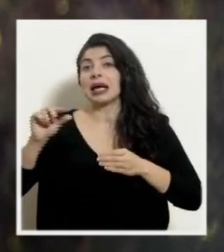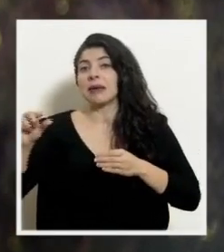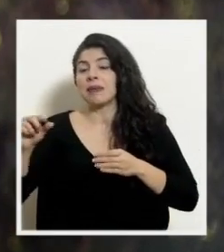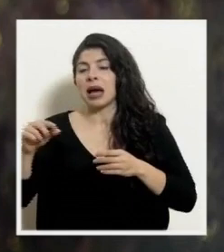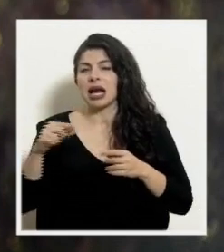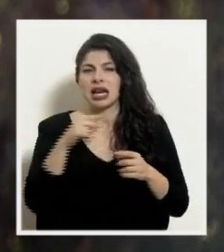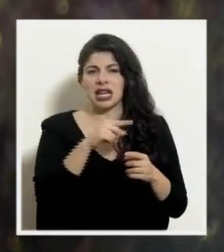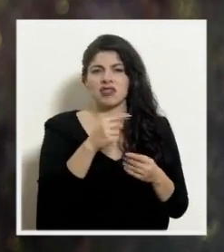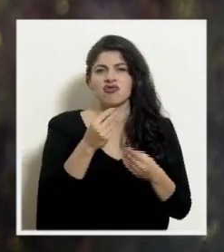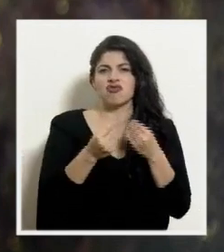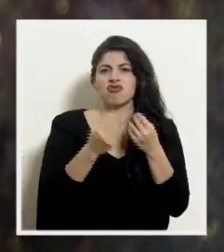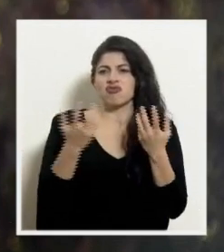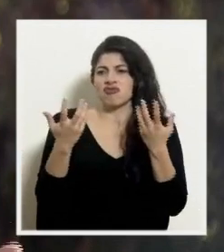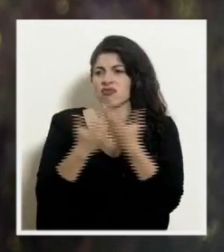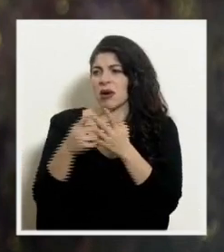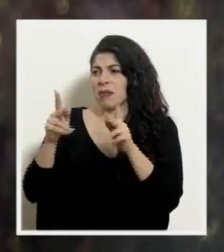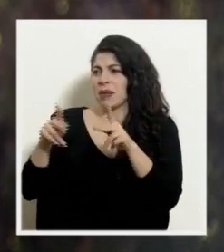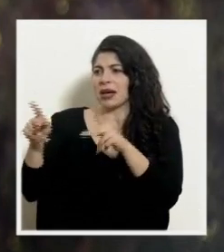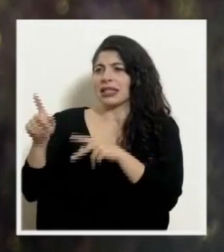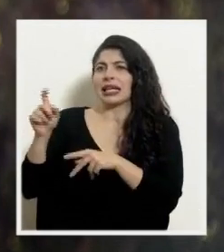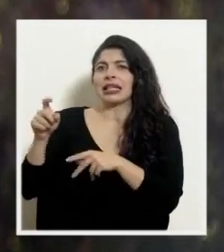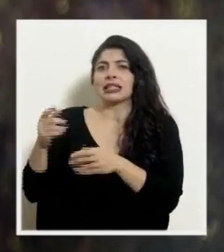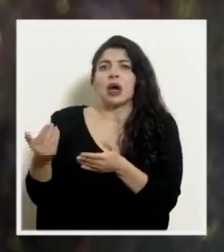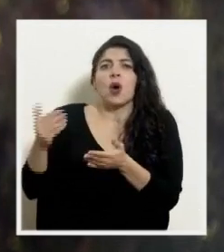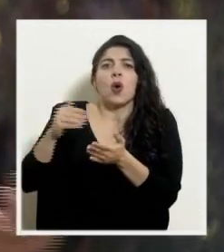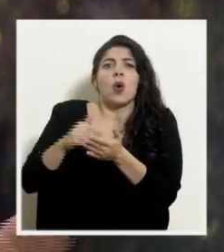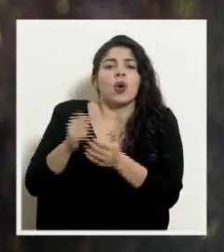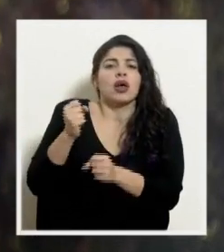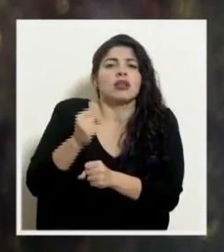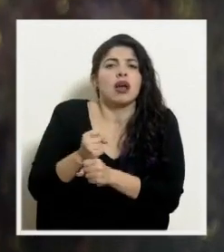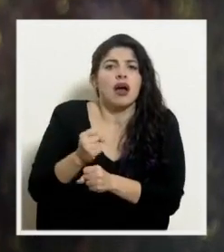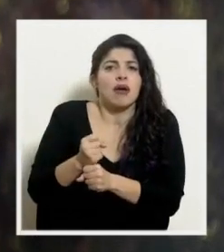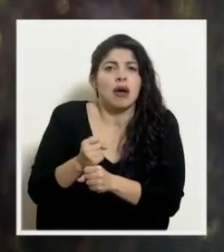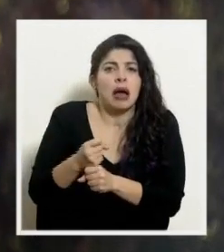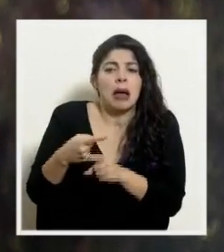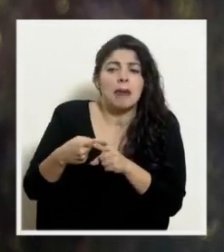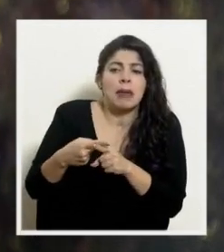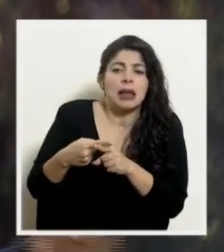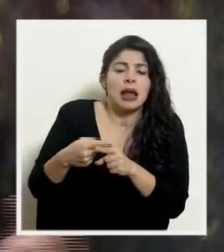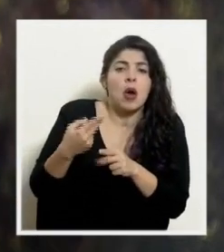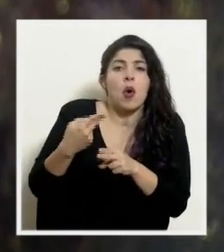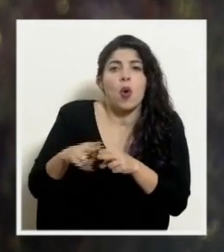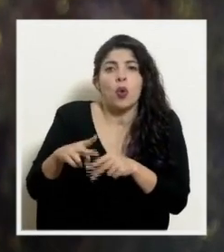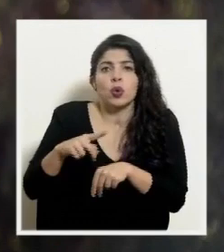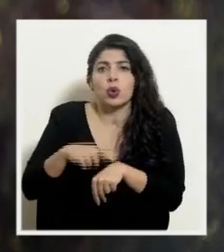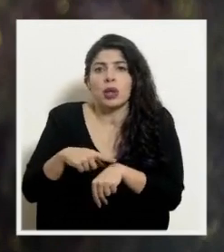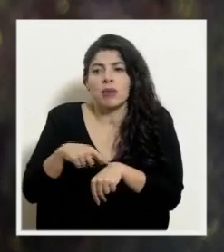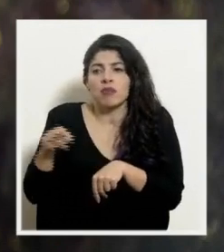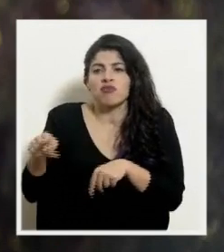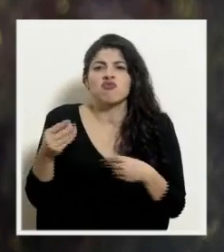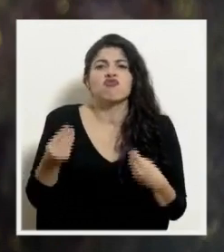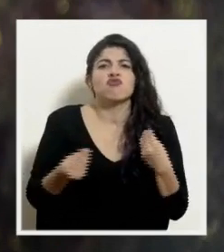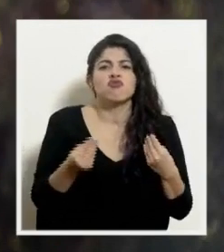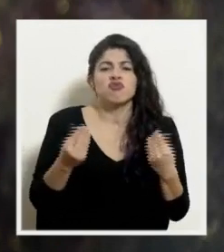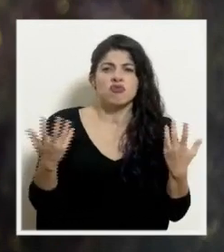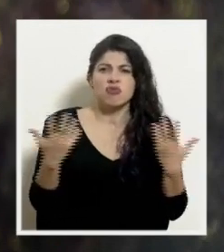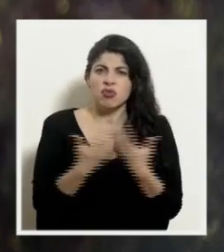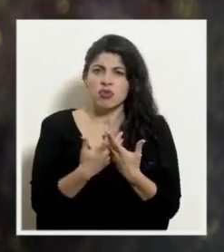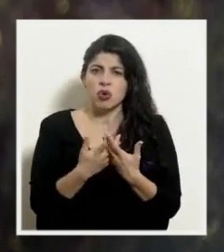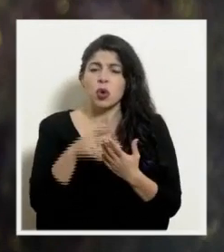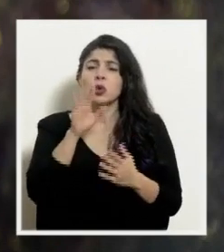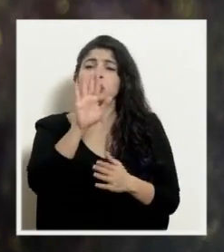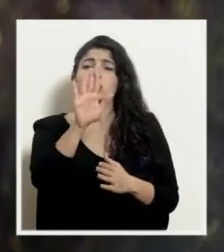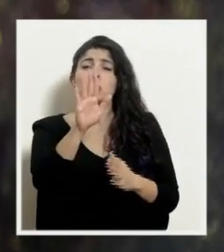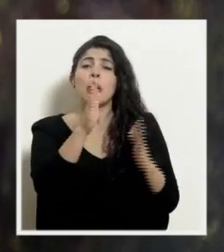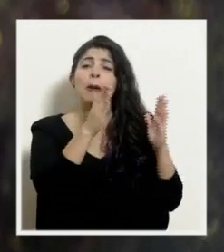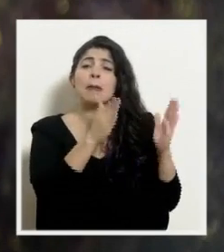con las expectativas de recuperación de empleo para corto y mediano plazo? ¿Cuál es la